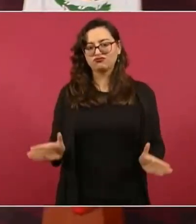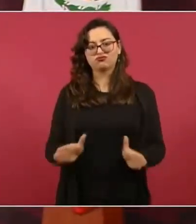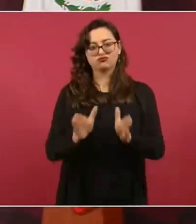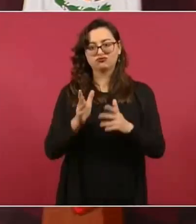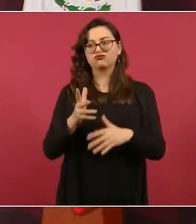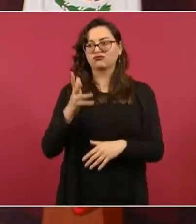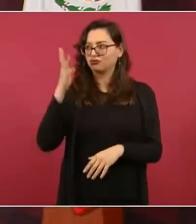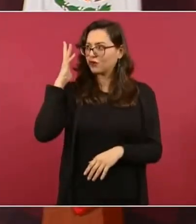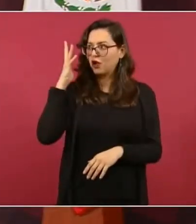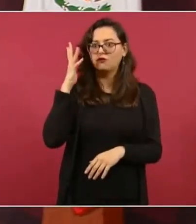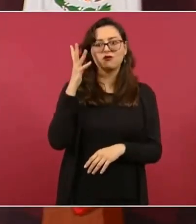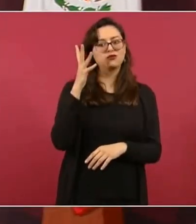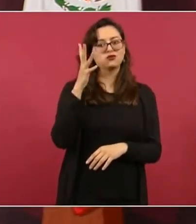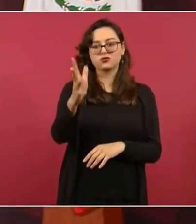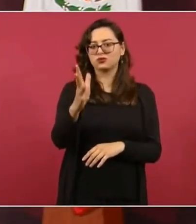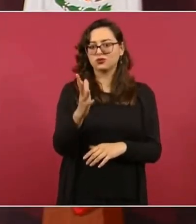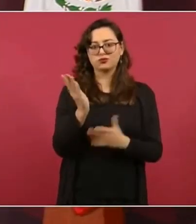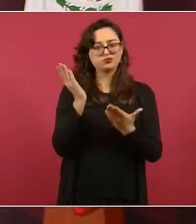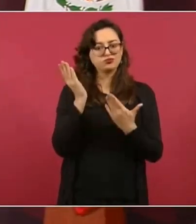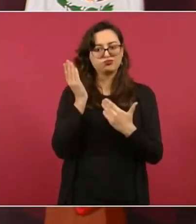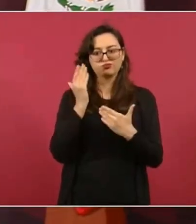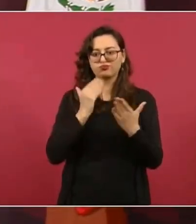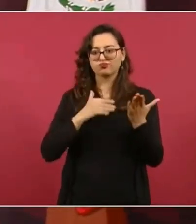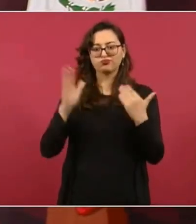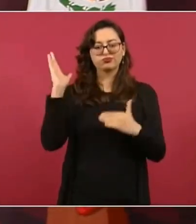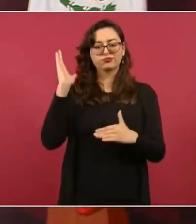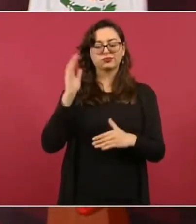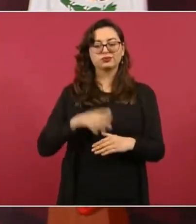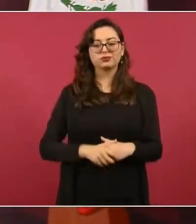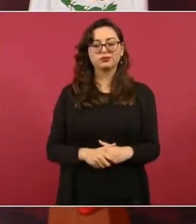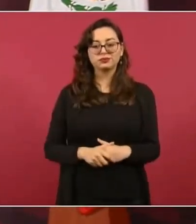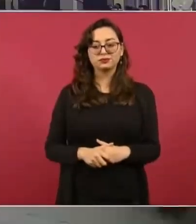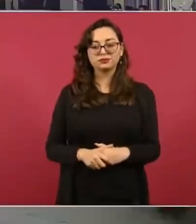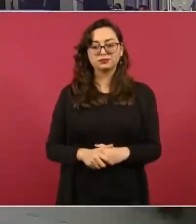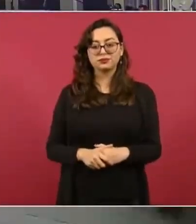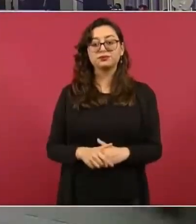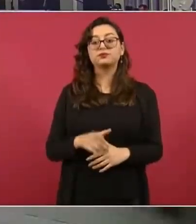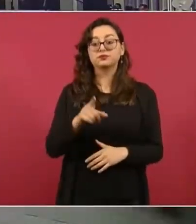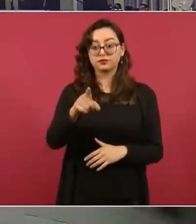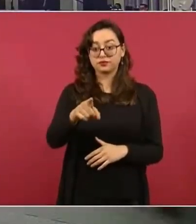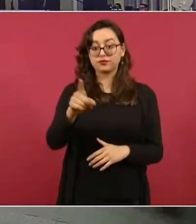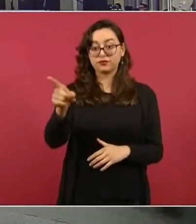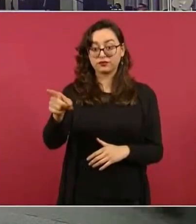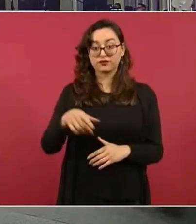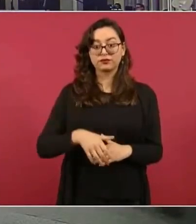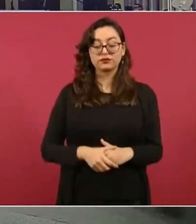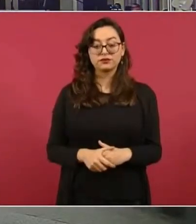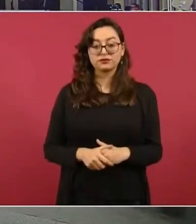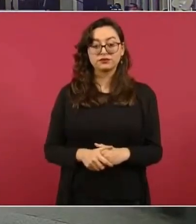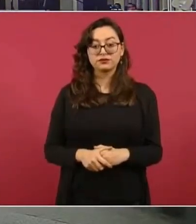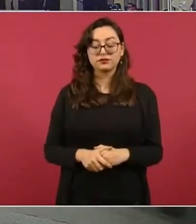el futuro. Adelante y adelante.